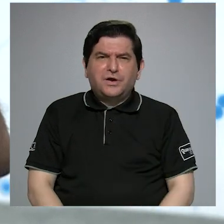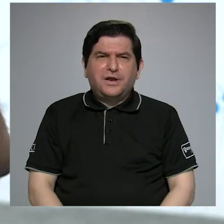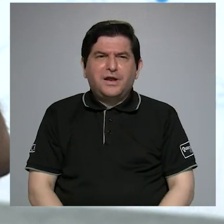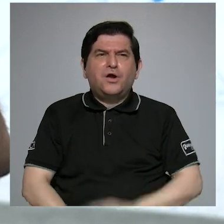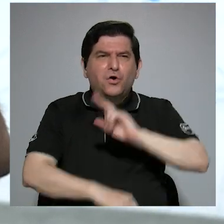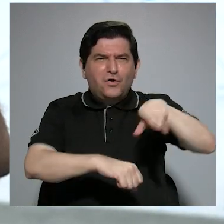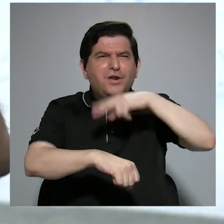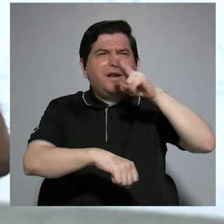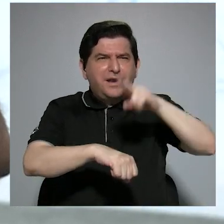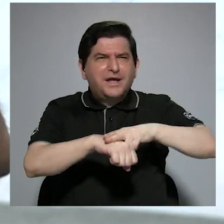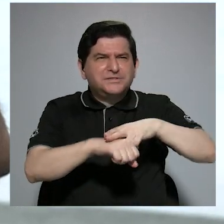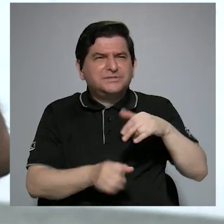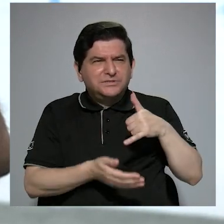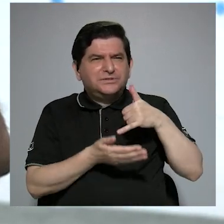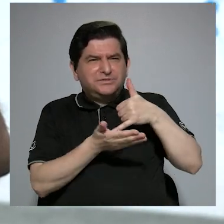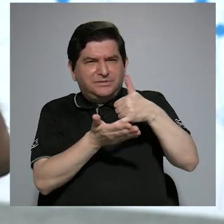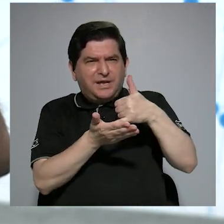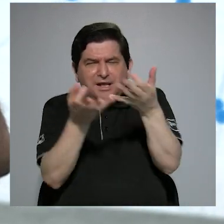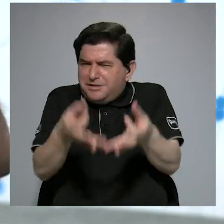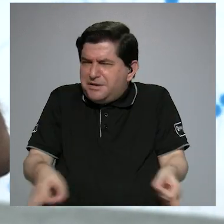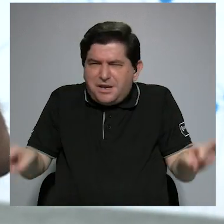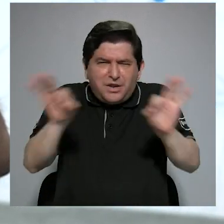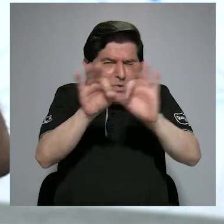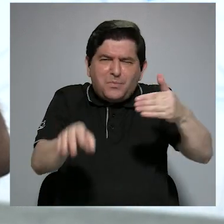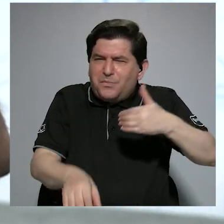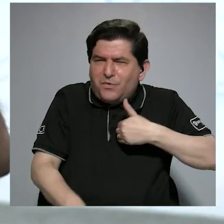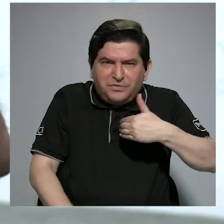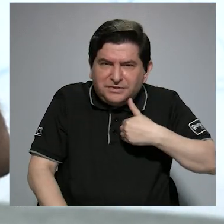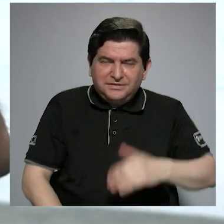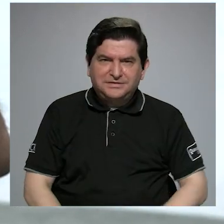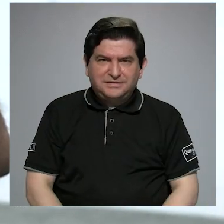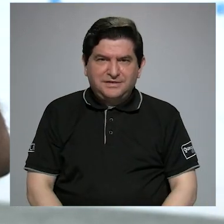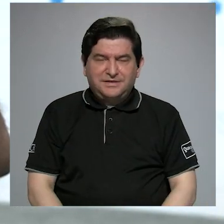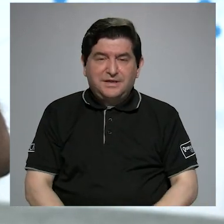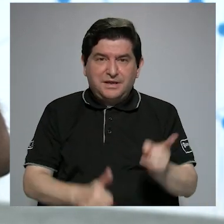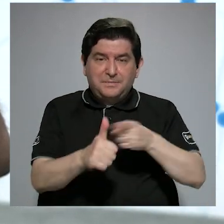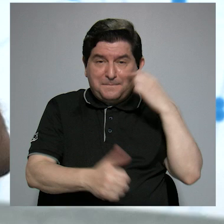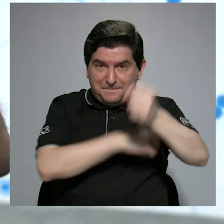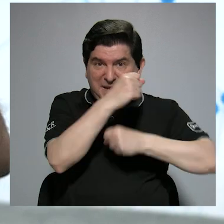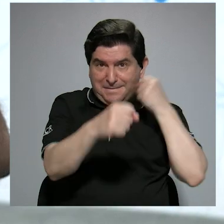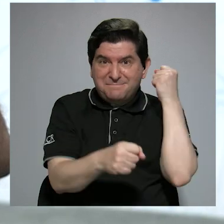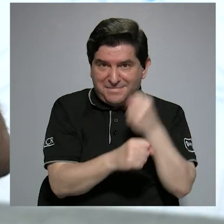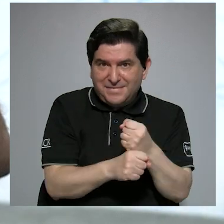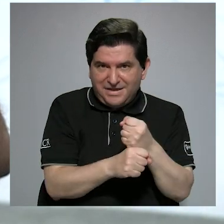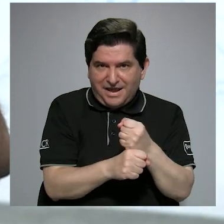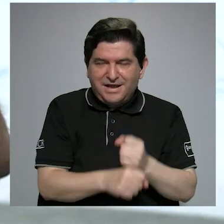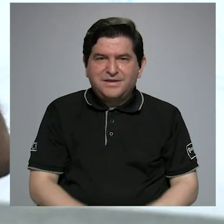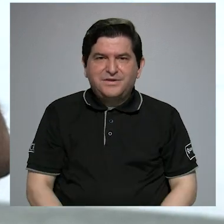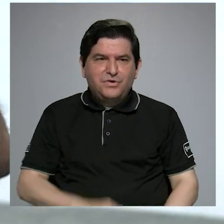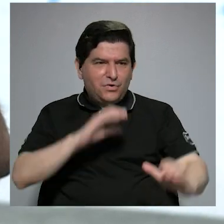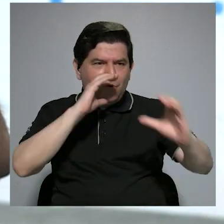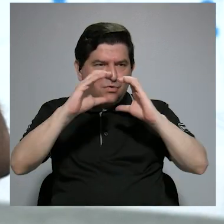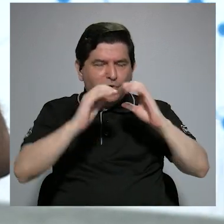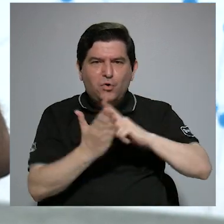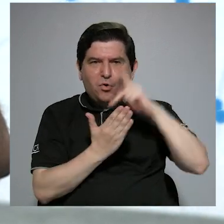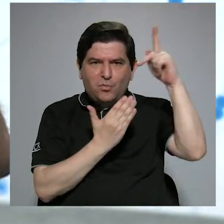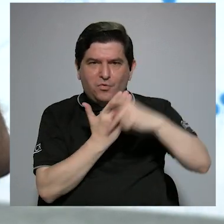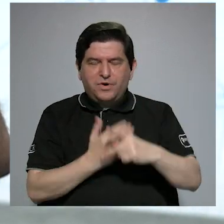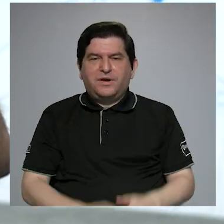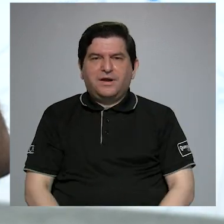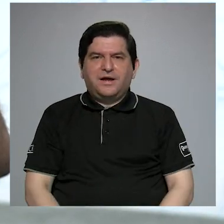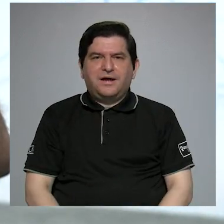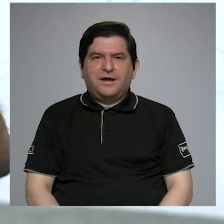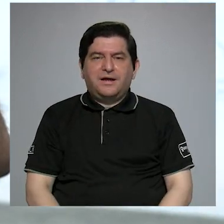el reconocimiento nacional más importante que hemos recibido es que en el primer año de transmisión del